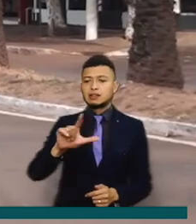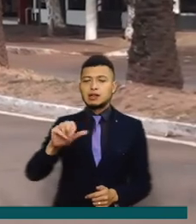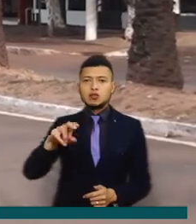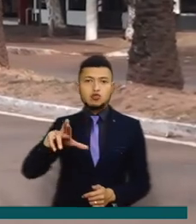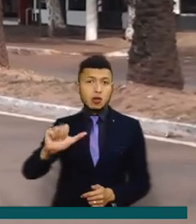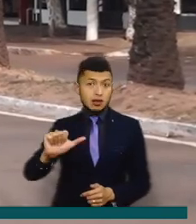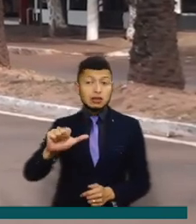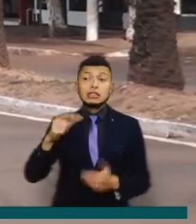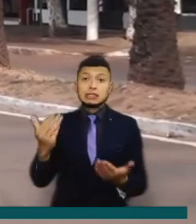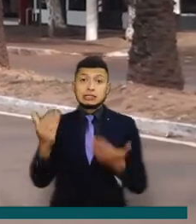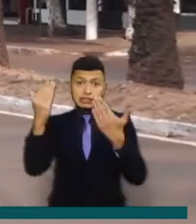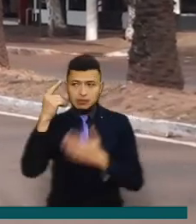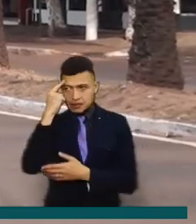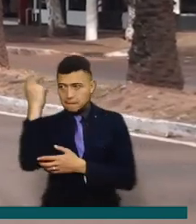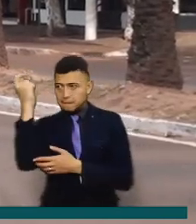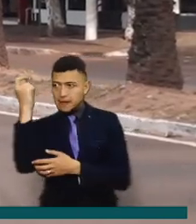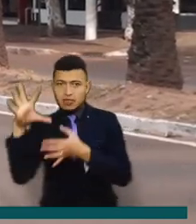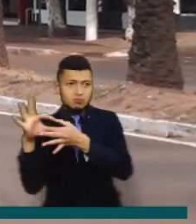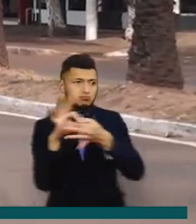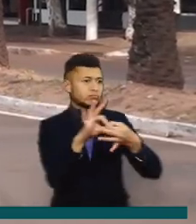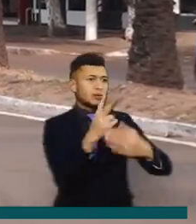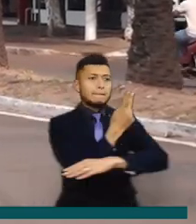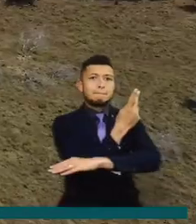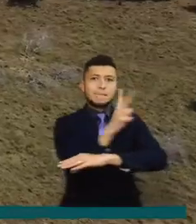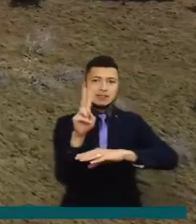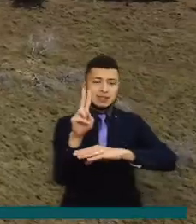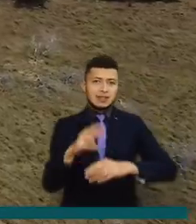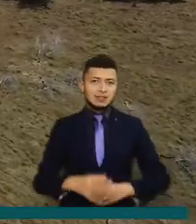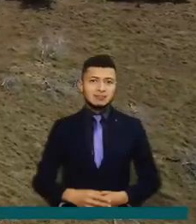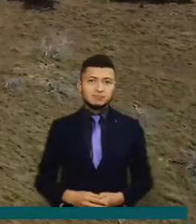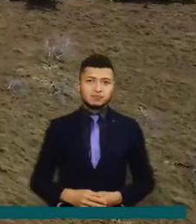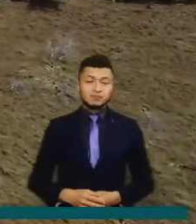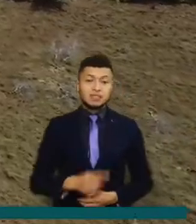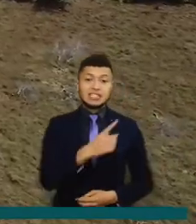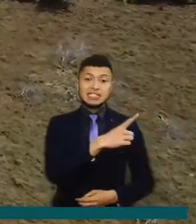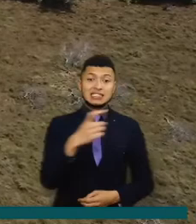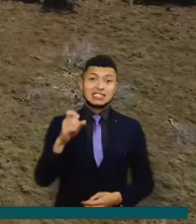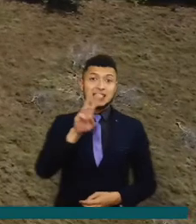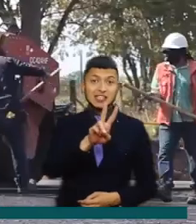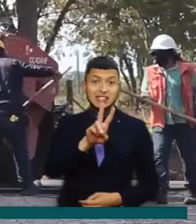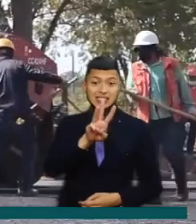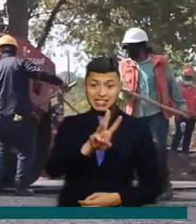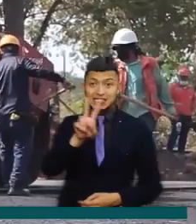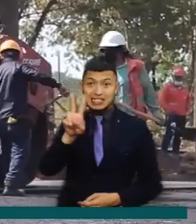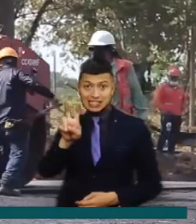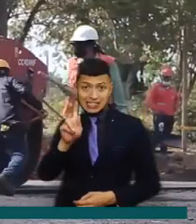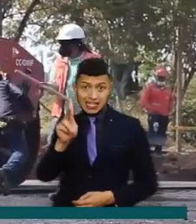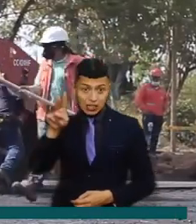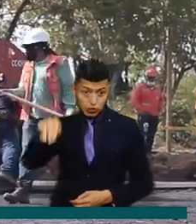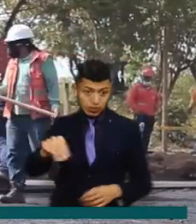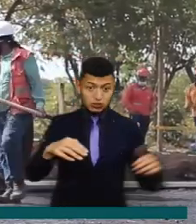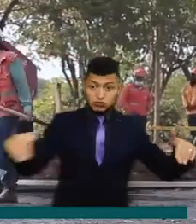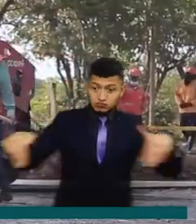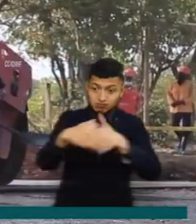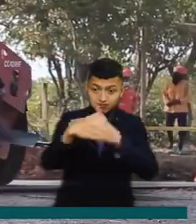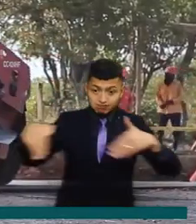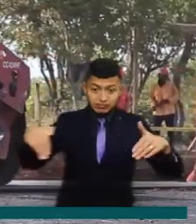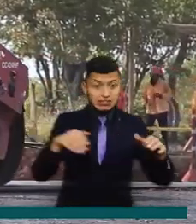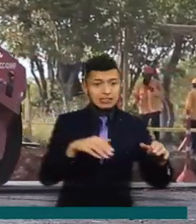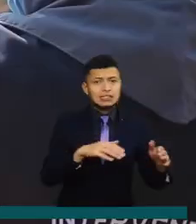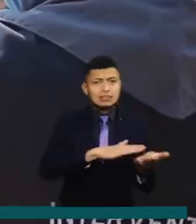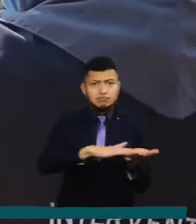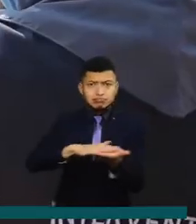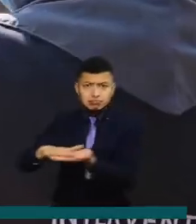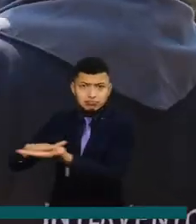el sueño de conectar el departamento del Meta con el Vichada. Pavimentar 137 kilómetros de tramo Puerto Gaitán, Puente Arimena, El